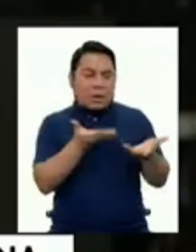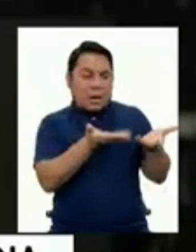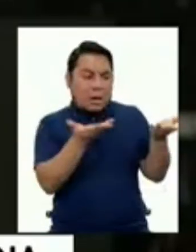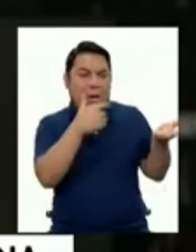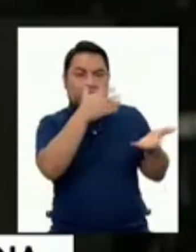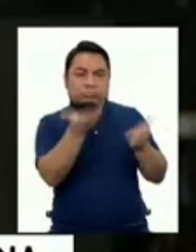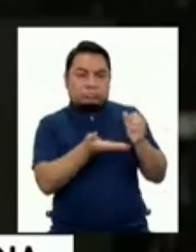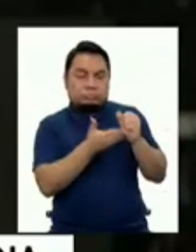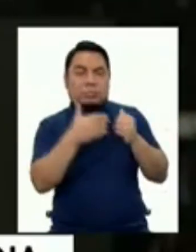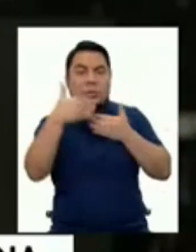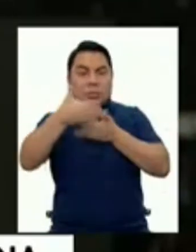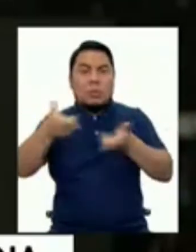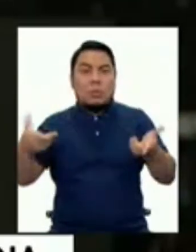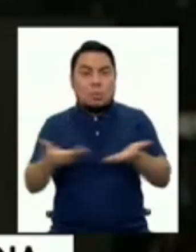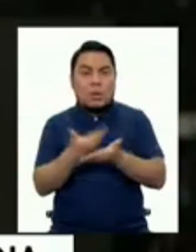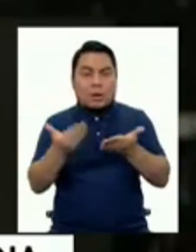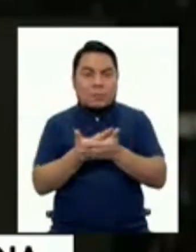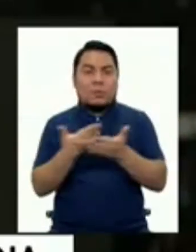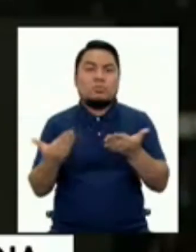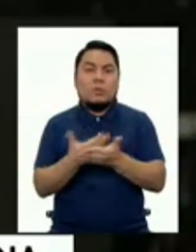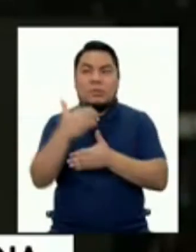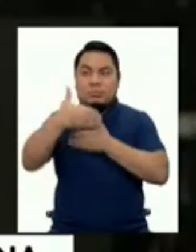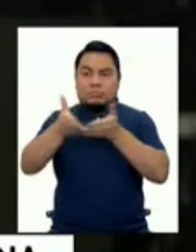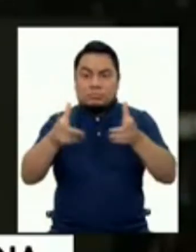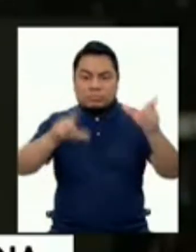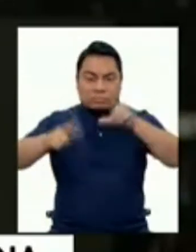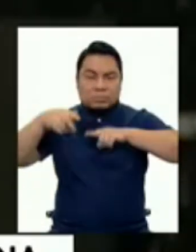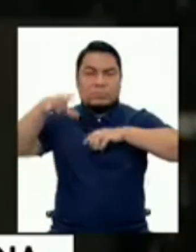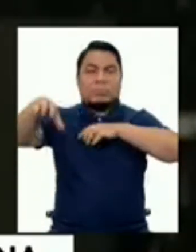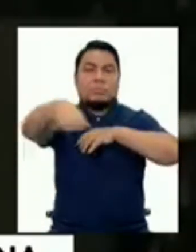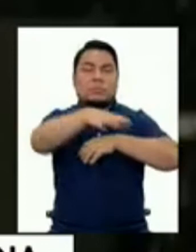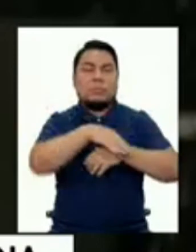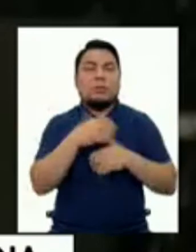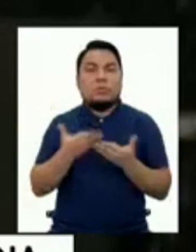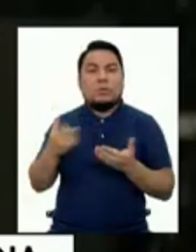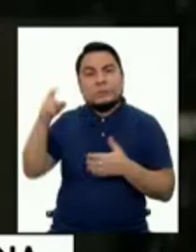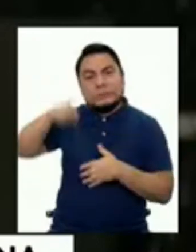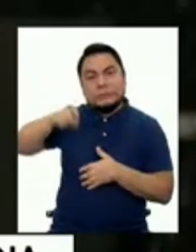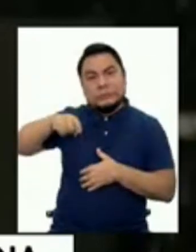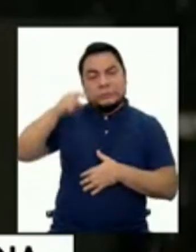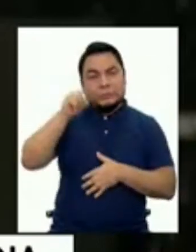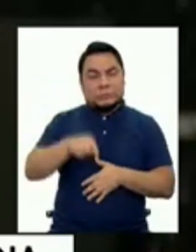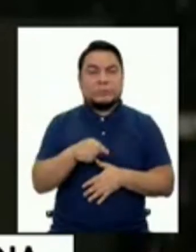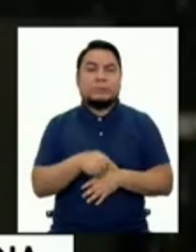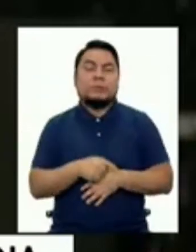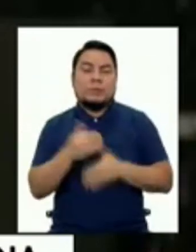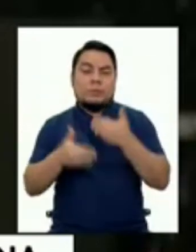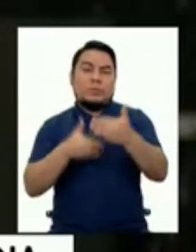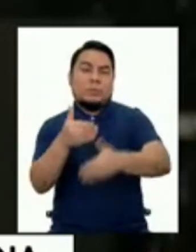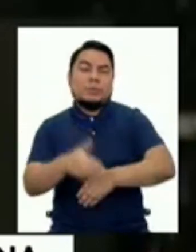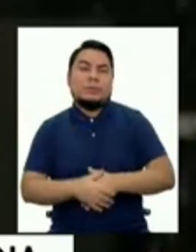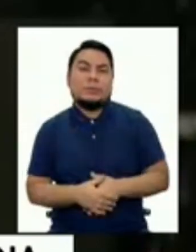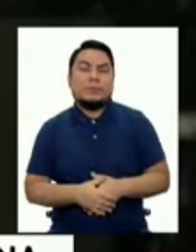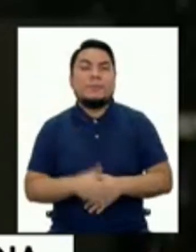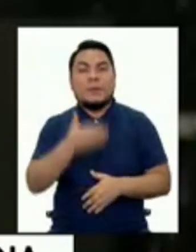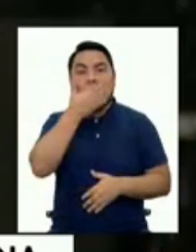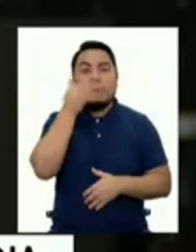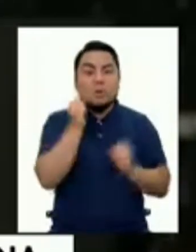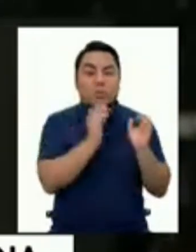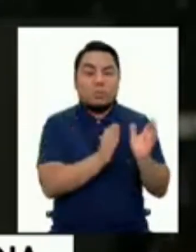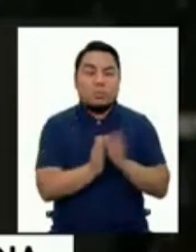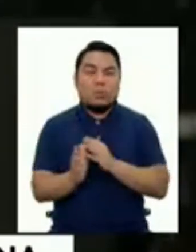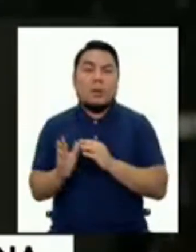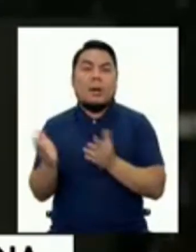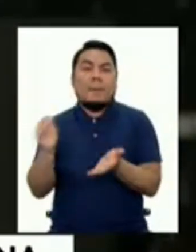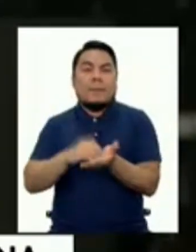nuevos laboratorios, nuevo equipamiento y los insumos requeridos para ese proceso. Estamos mejor equipados,